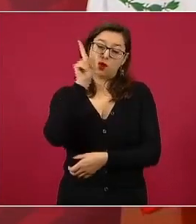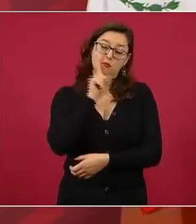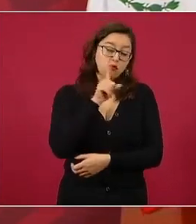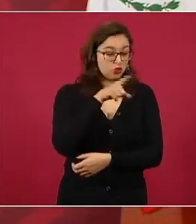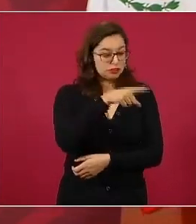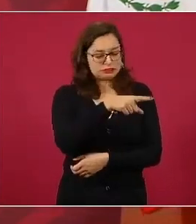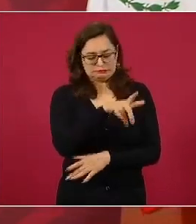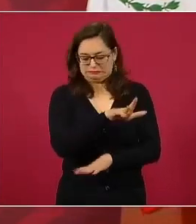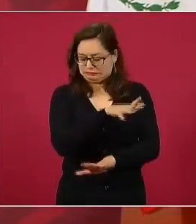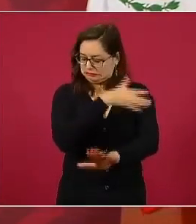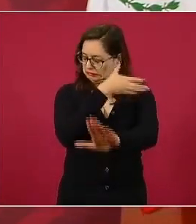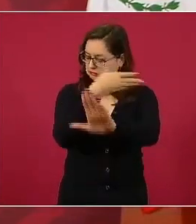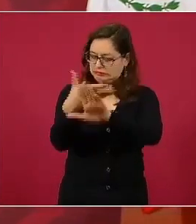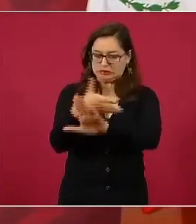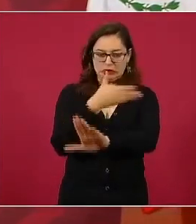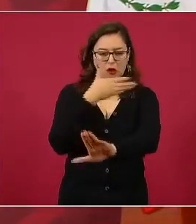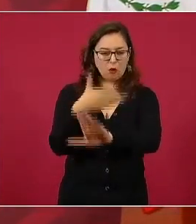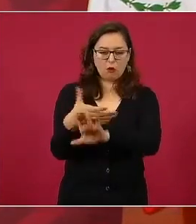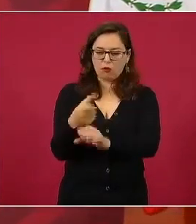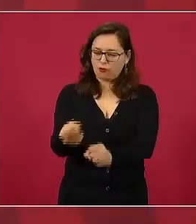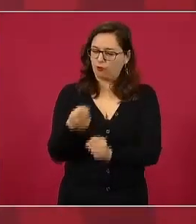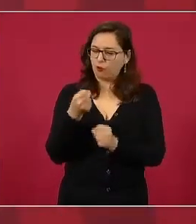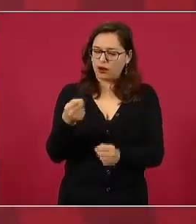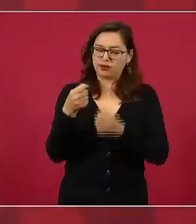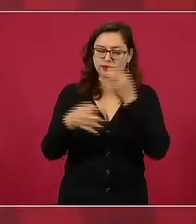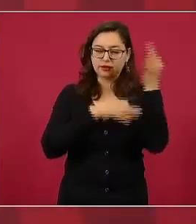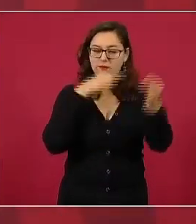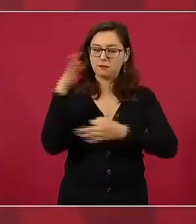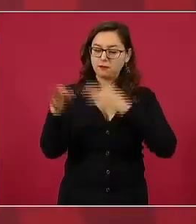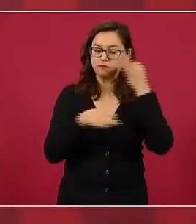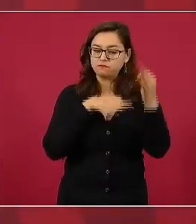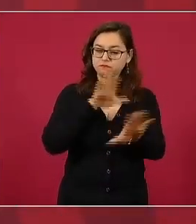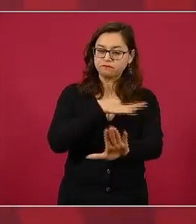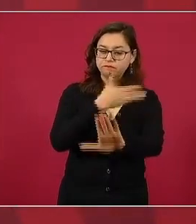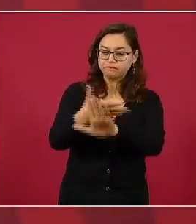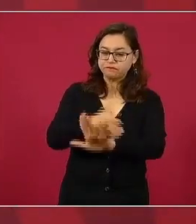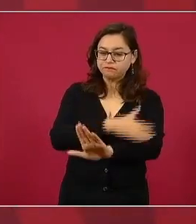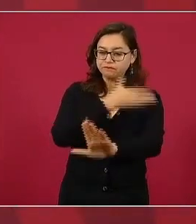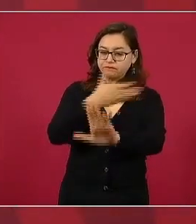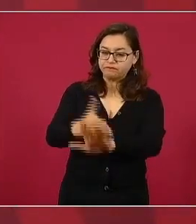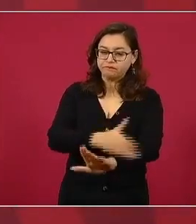decía un personaje: